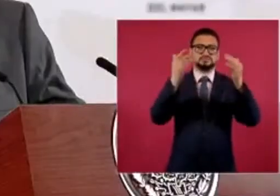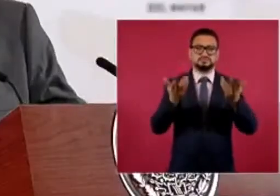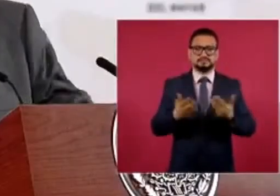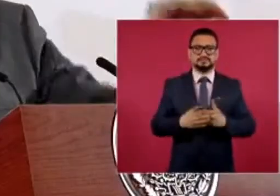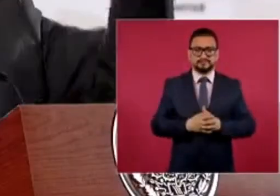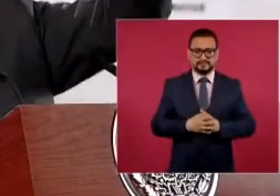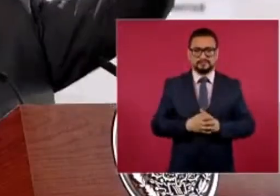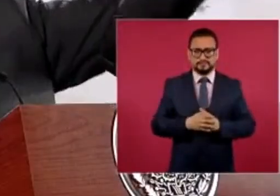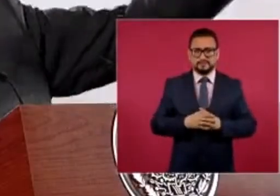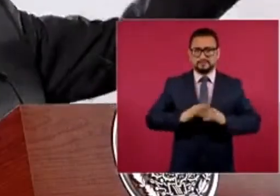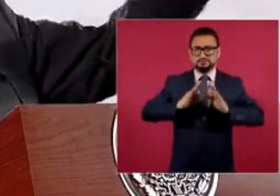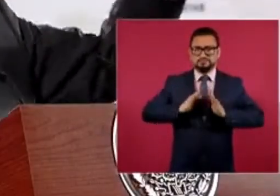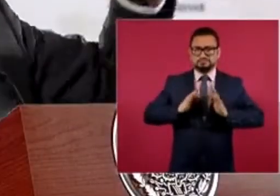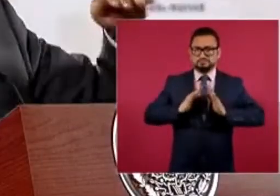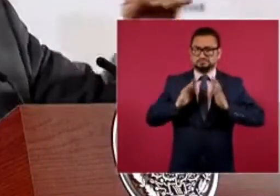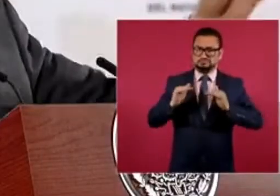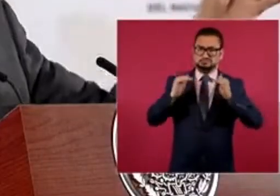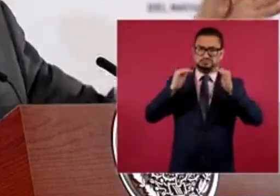de las Fuerzas Armadas,